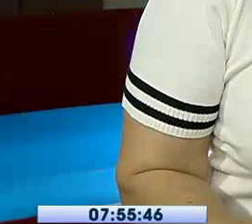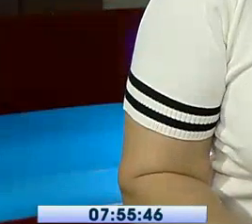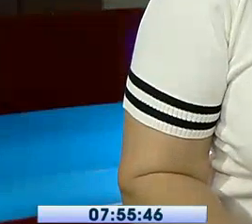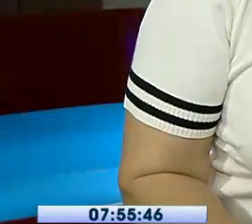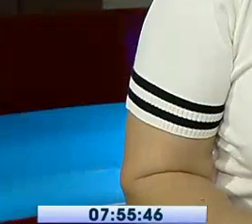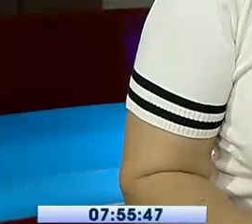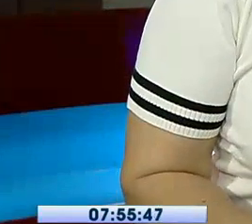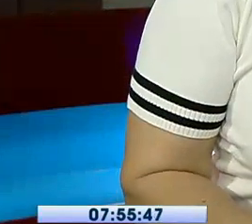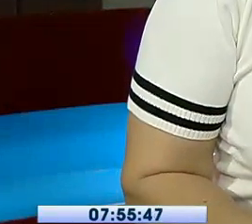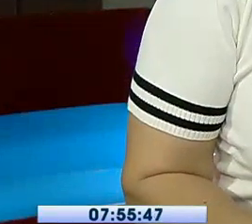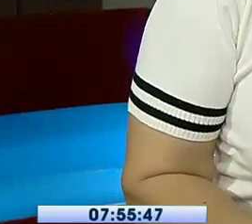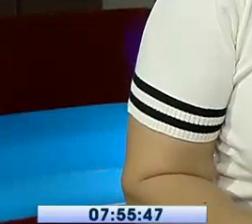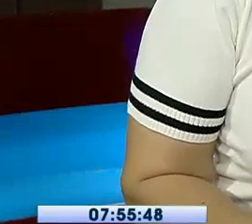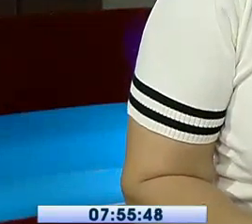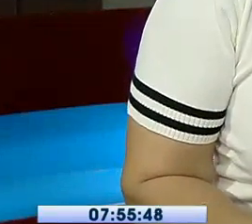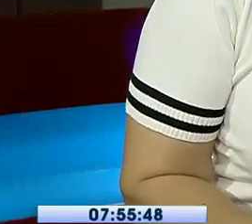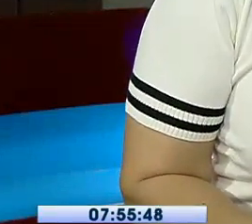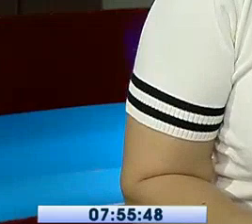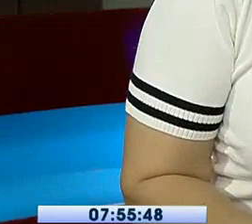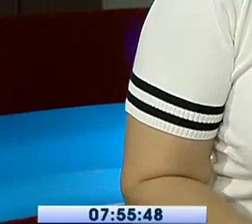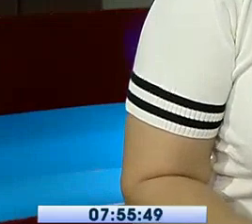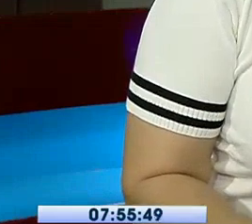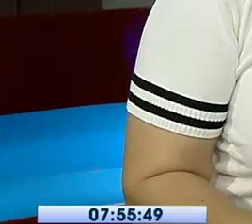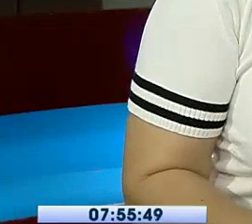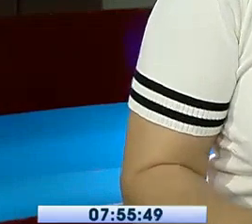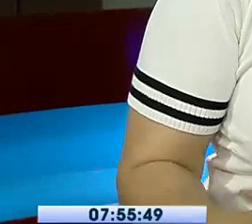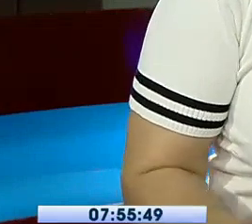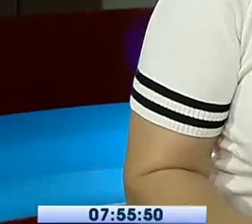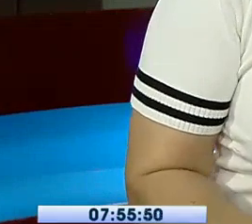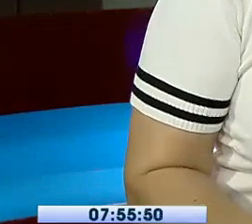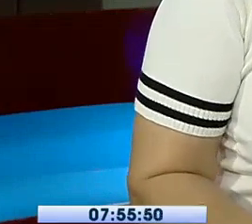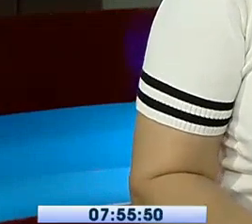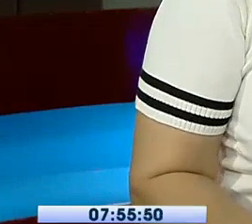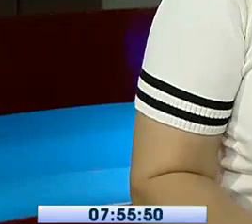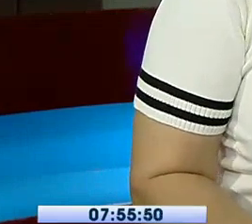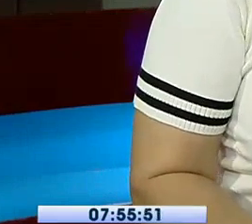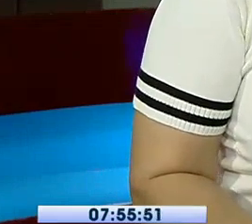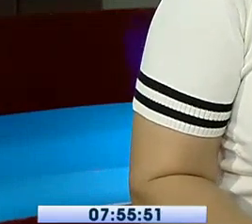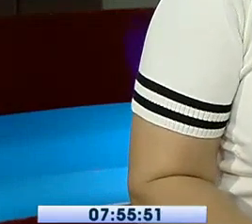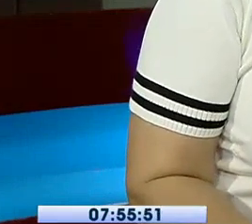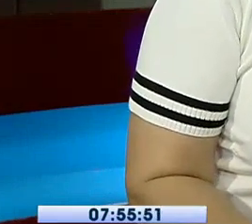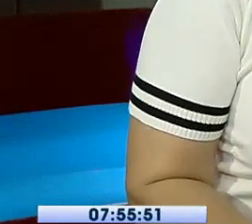Bien amigos, y así finalizamos. Gracias por su amable atención. Lo que sigue, la noticia en la